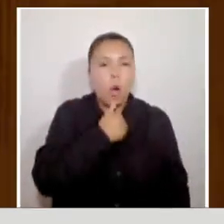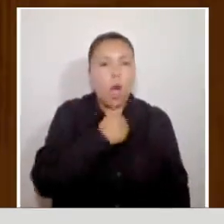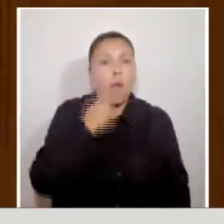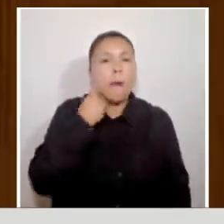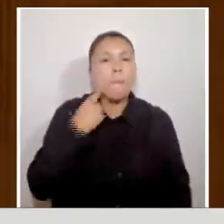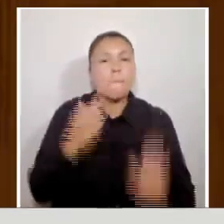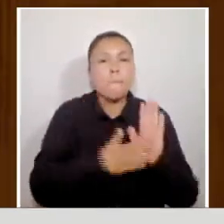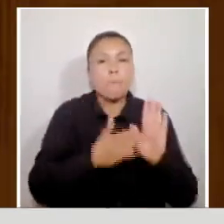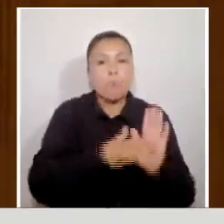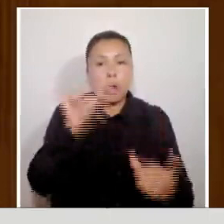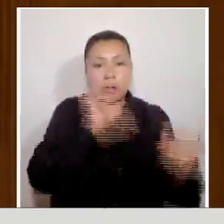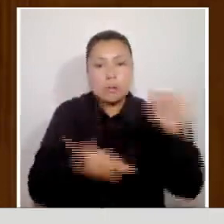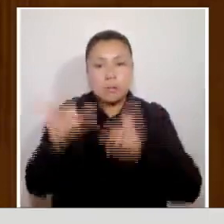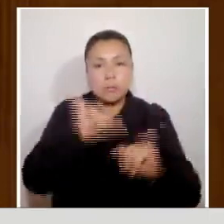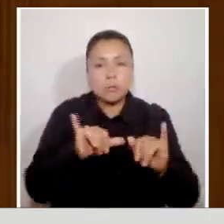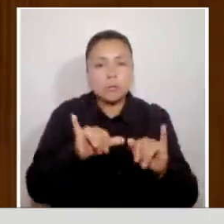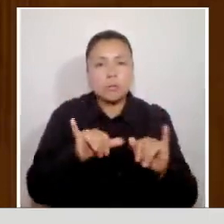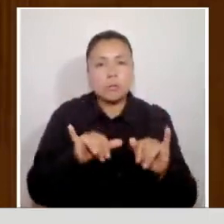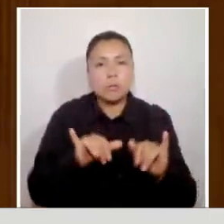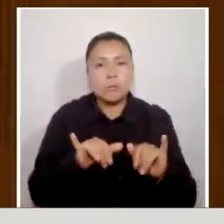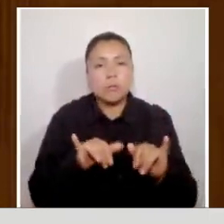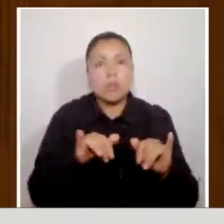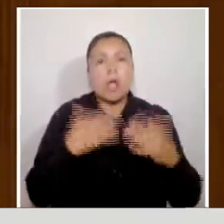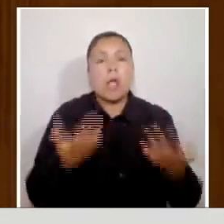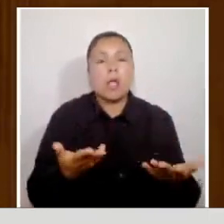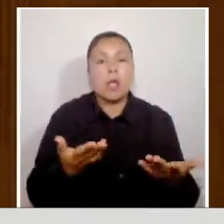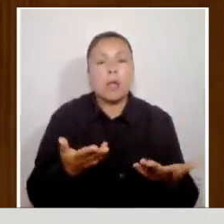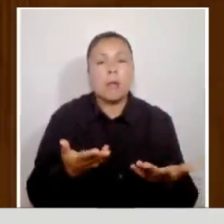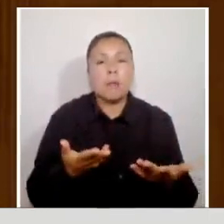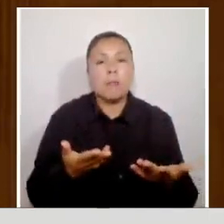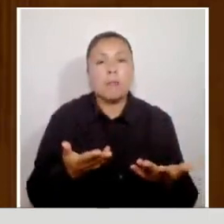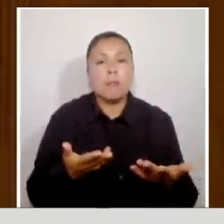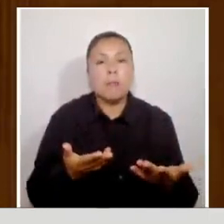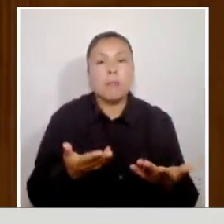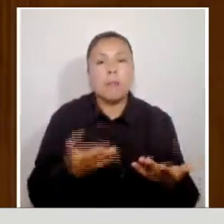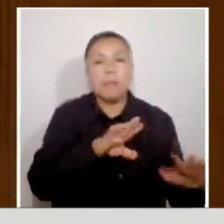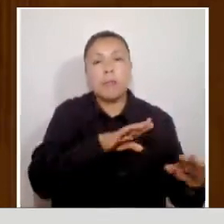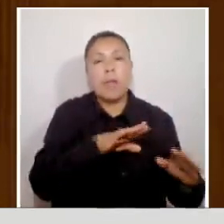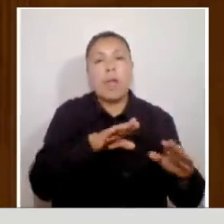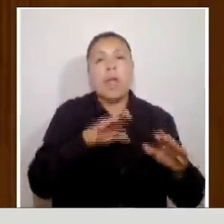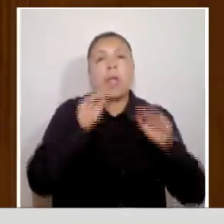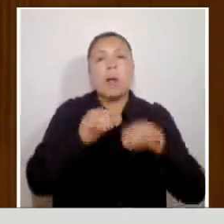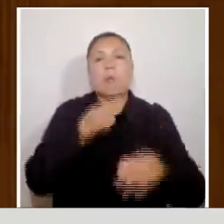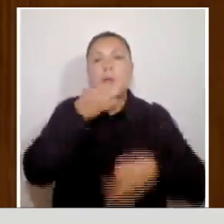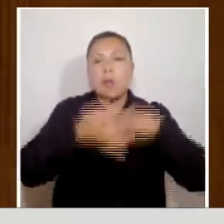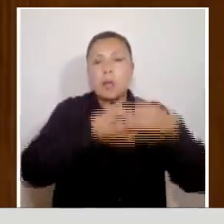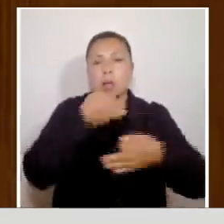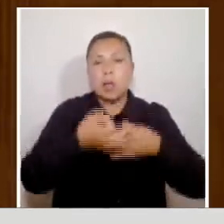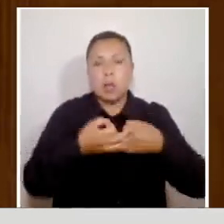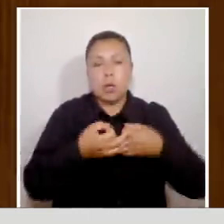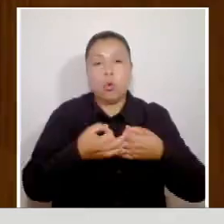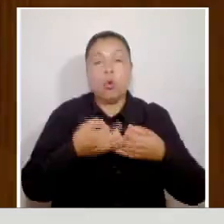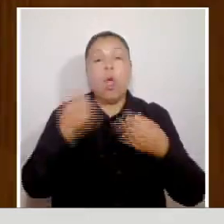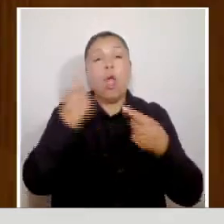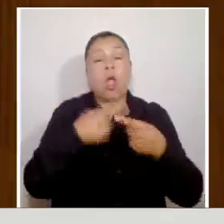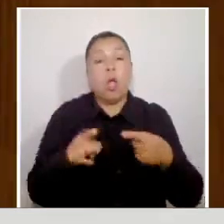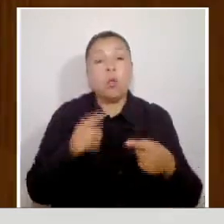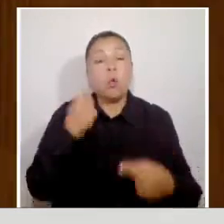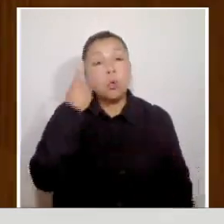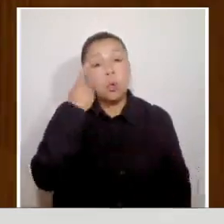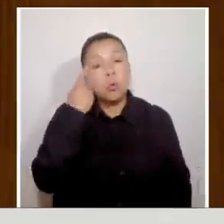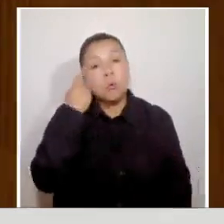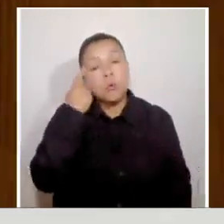científica alguna que que respalde este supuesto en otros términos se